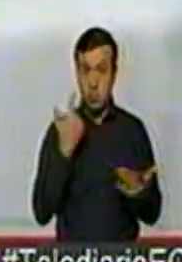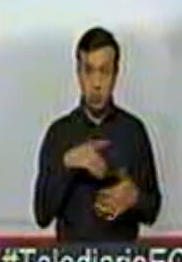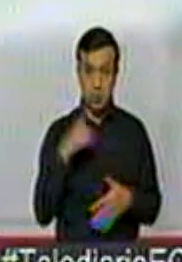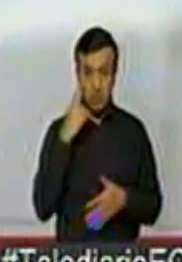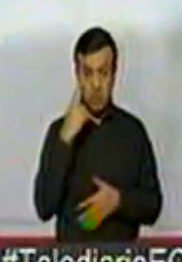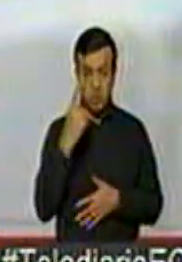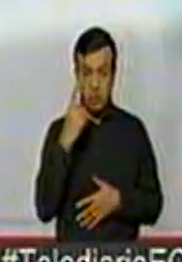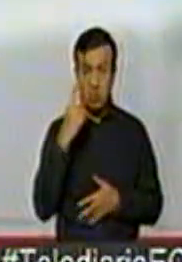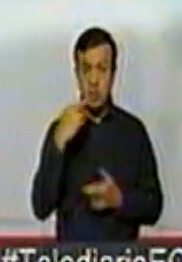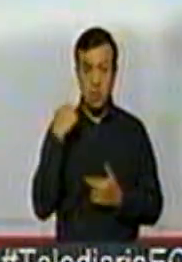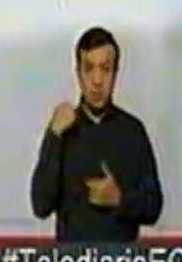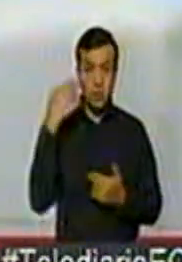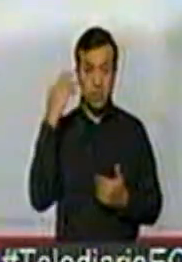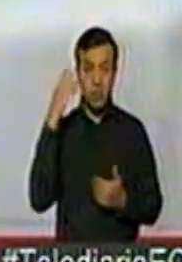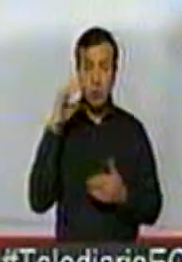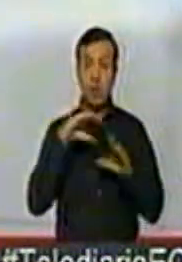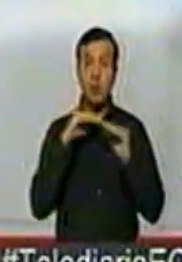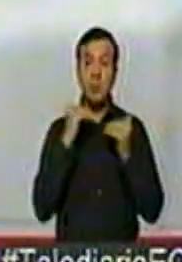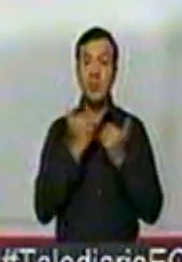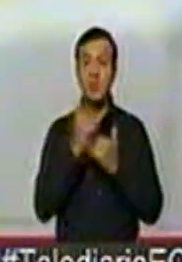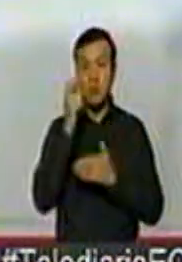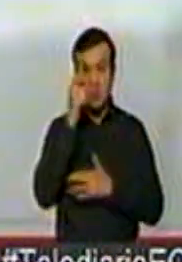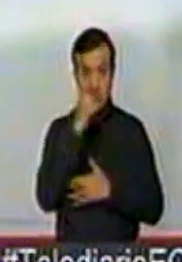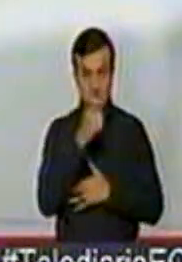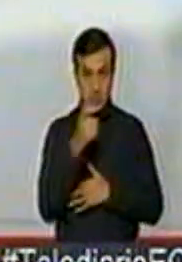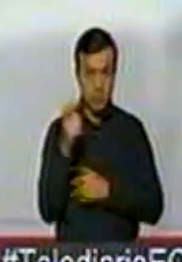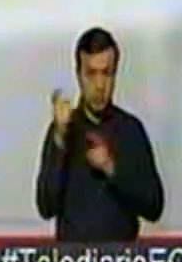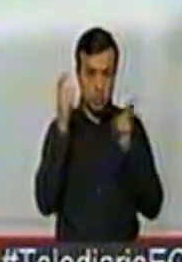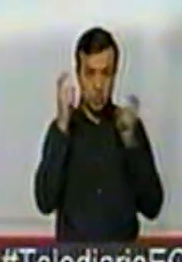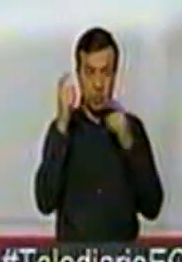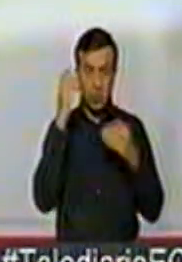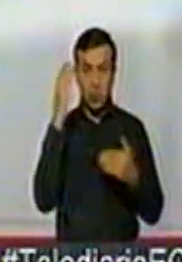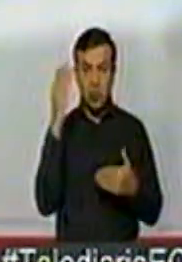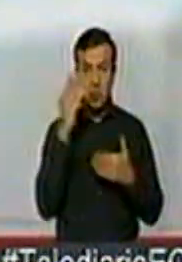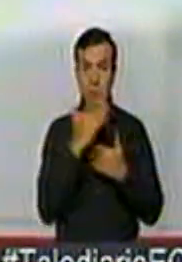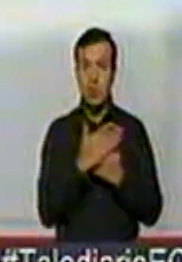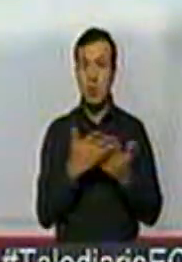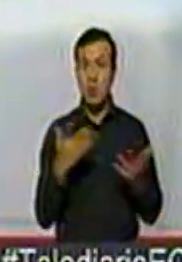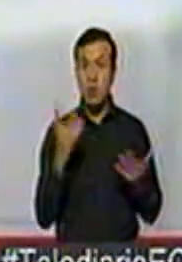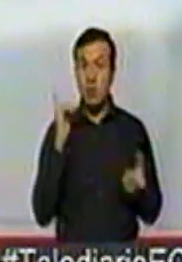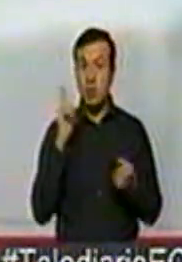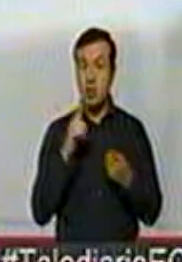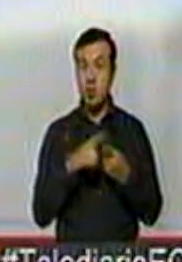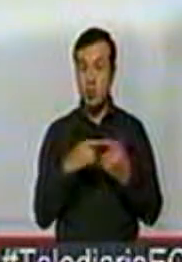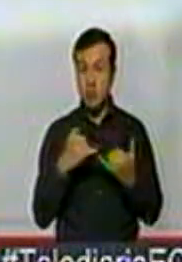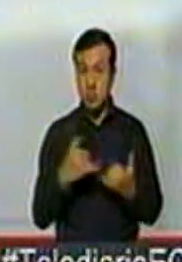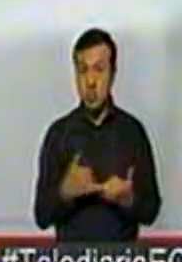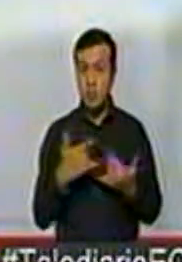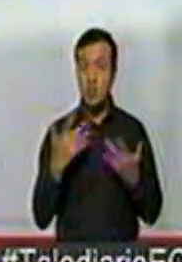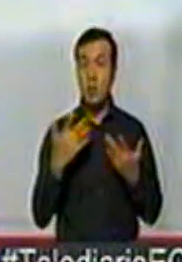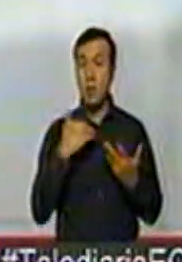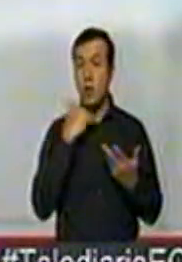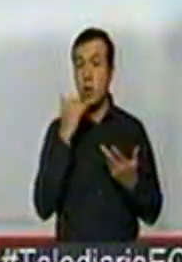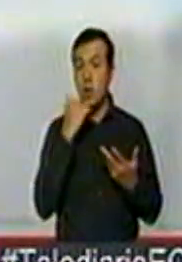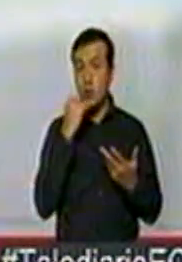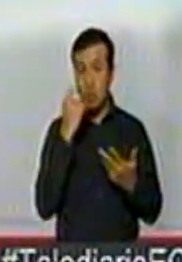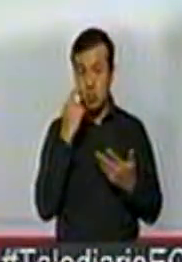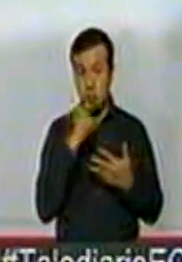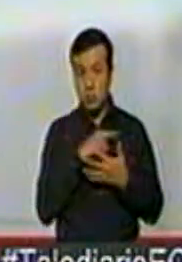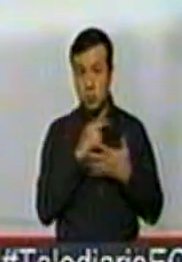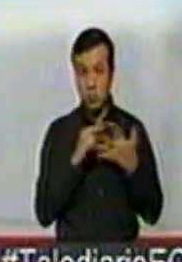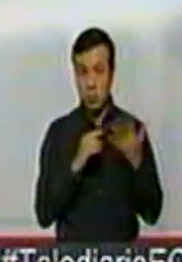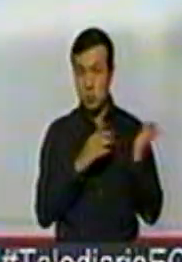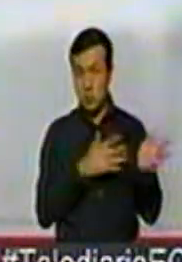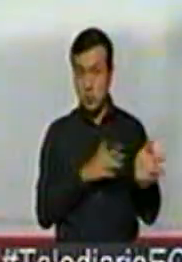de responsabilidad política, somos la Comisión de Fiscalización y Control Político, no hemos encontrado ningún tipo de